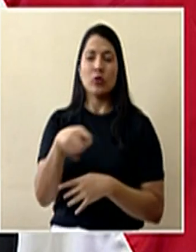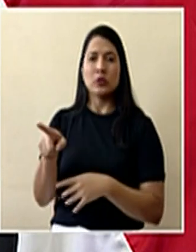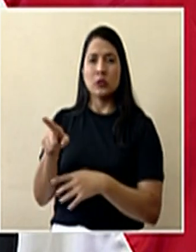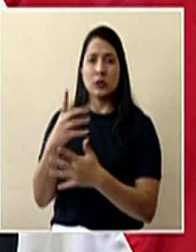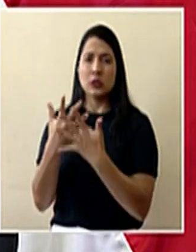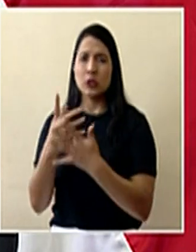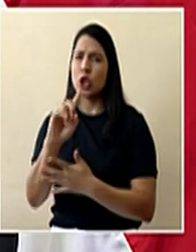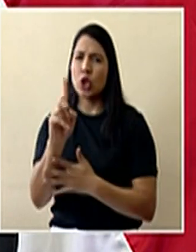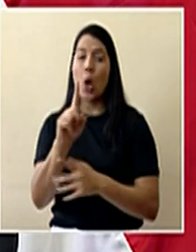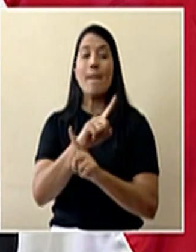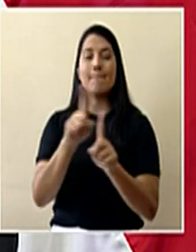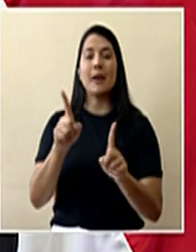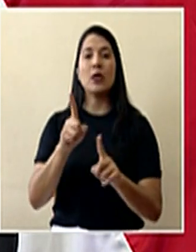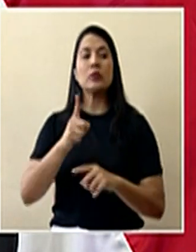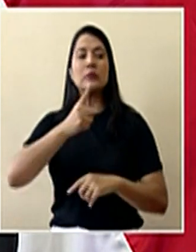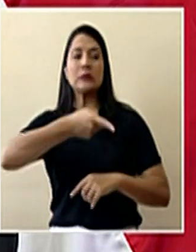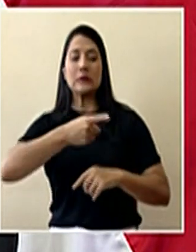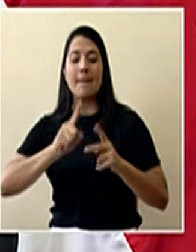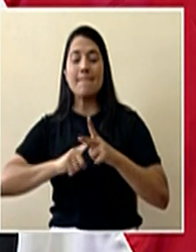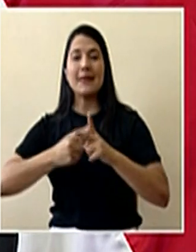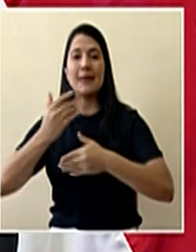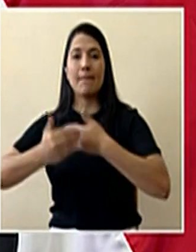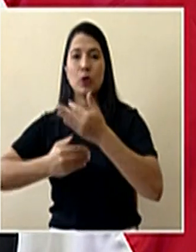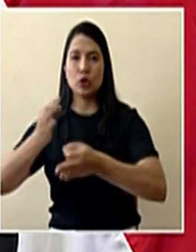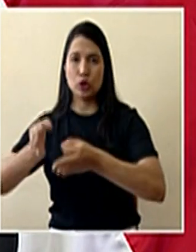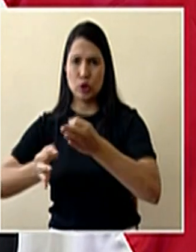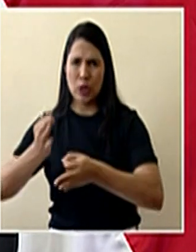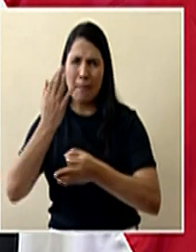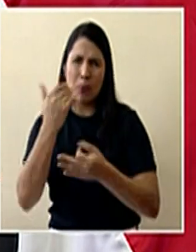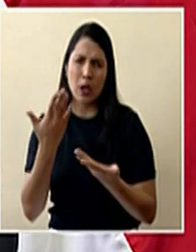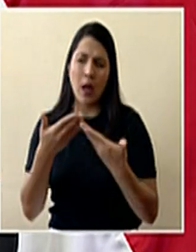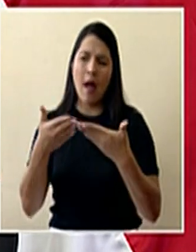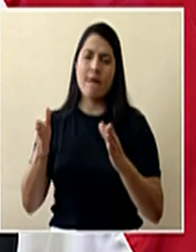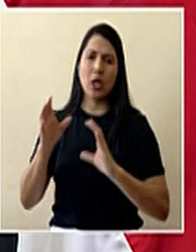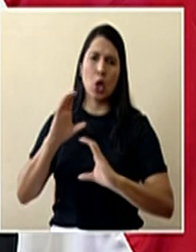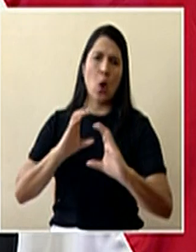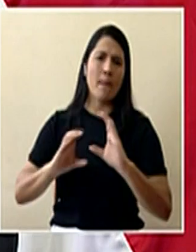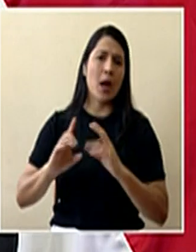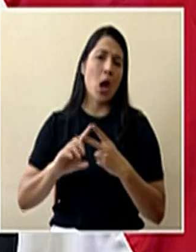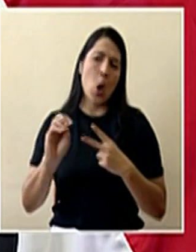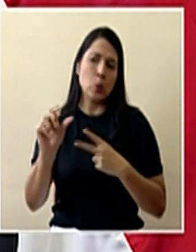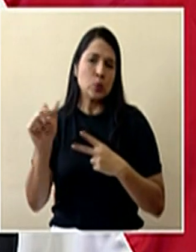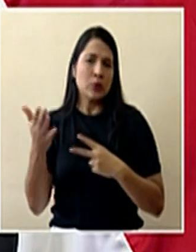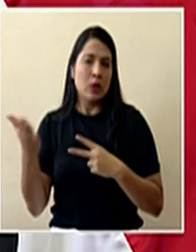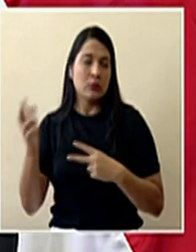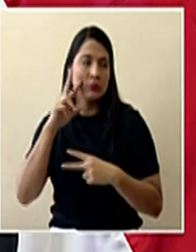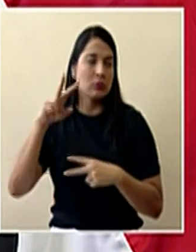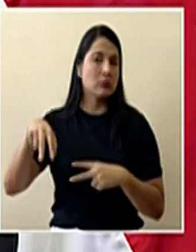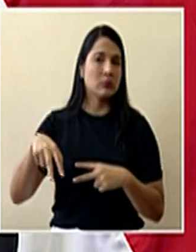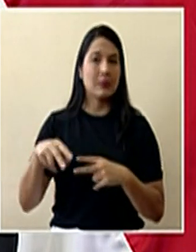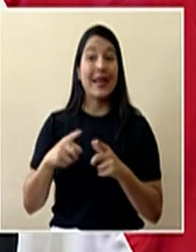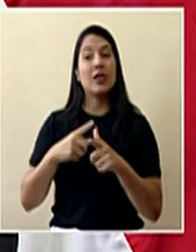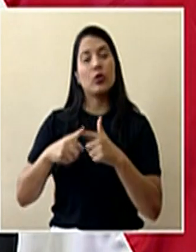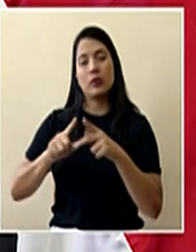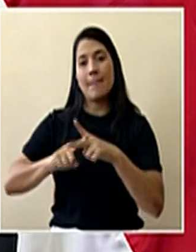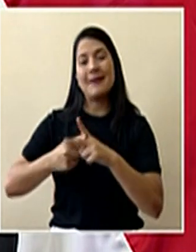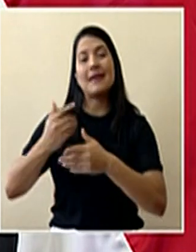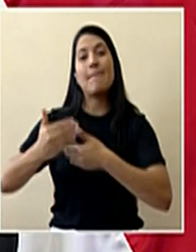aforo. Recuerden que se les hace un informe al Ministerio Público para que les abran un proceso